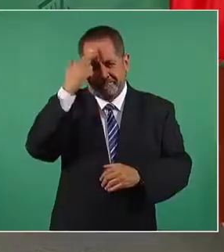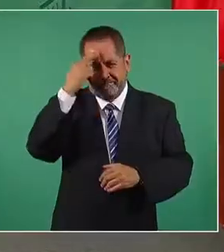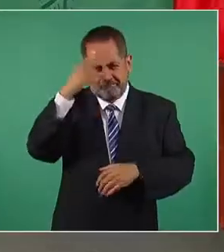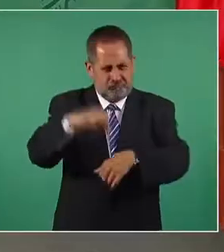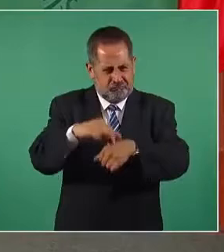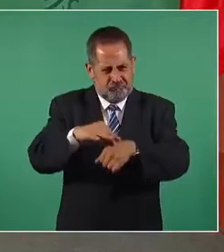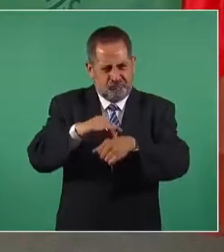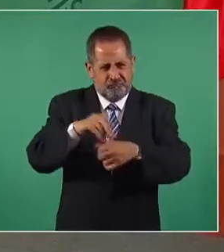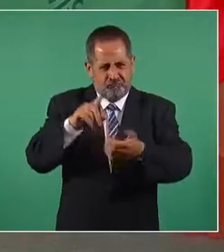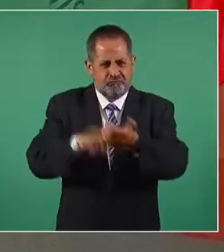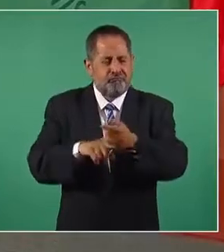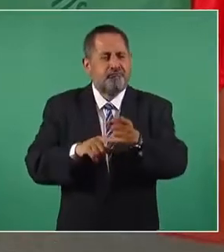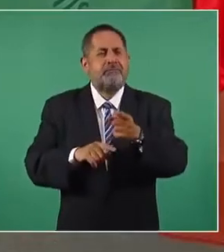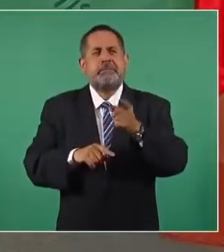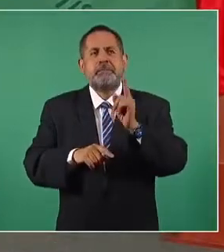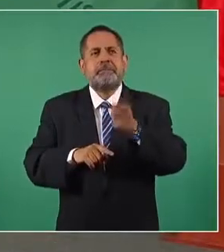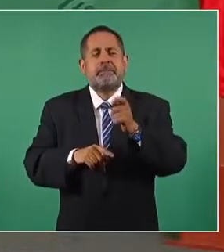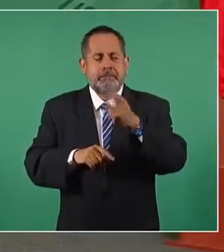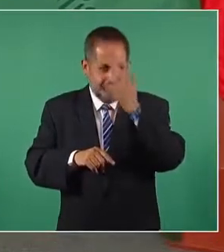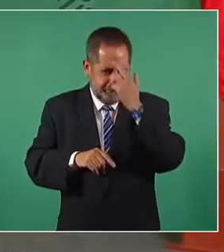algo concreto?